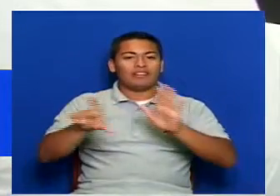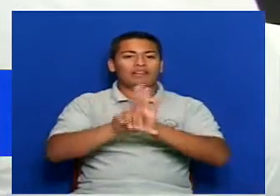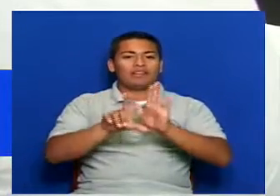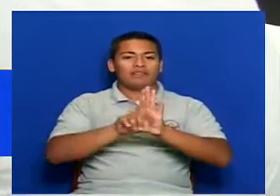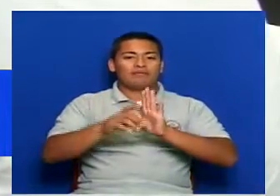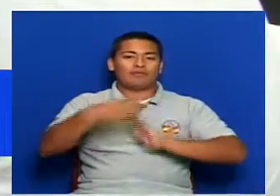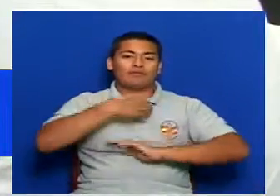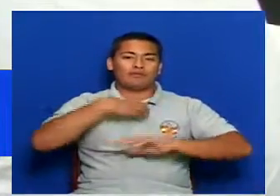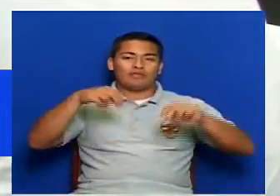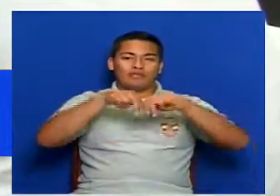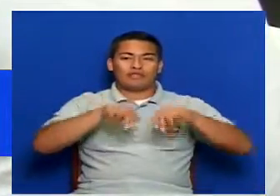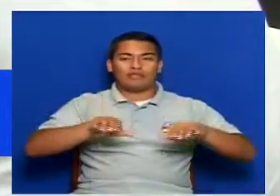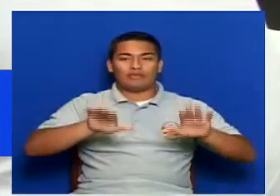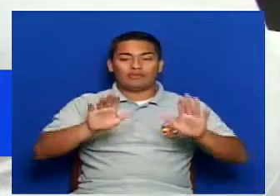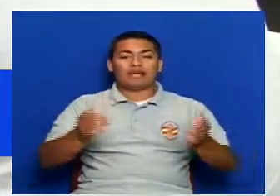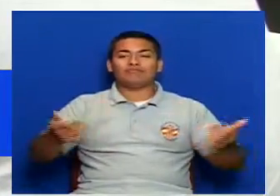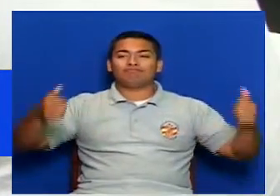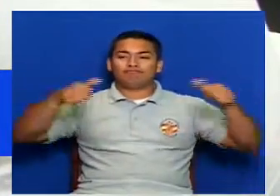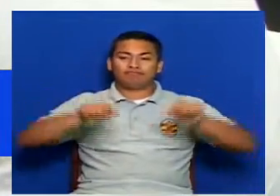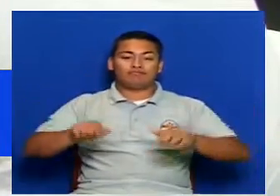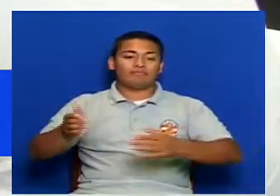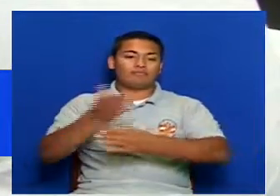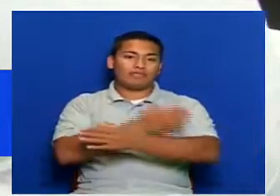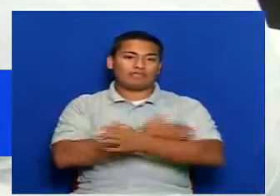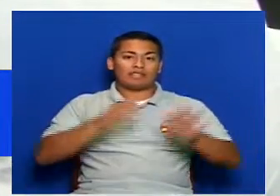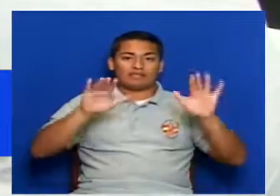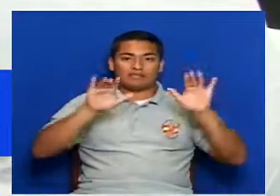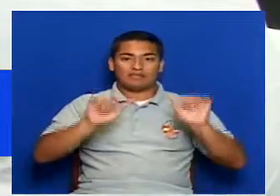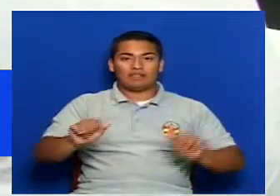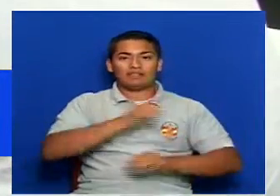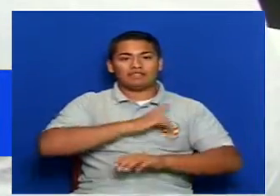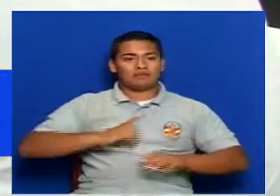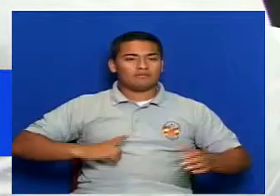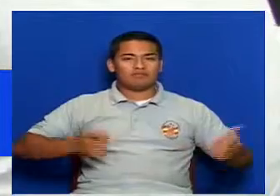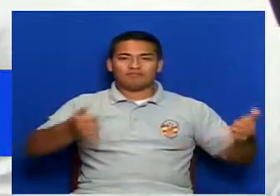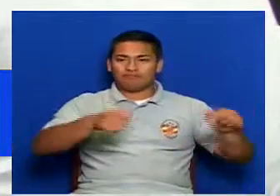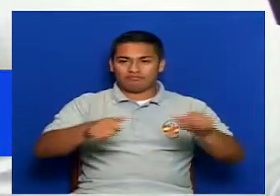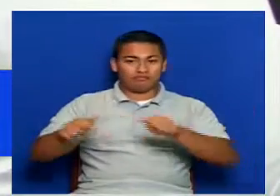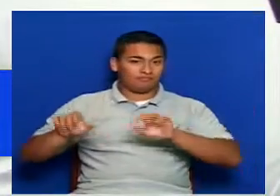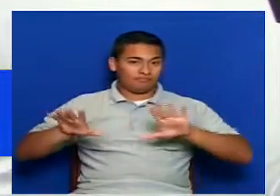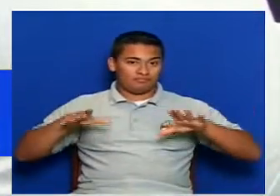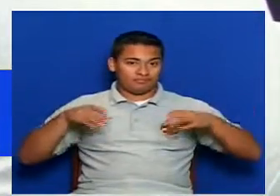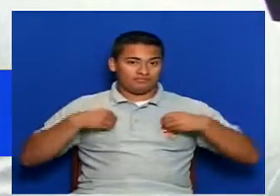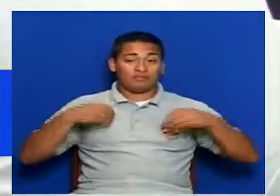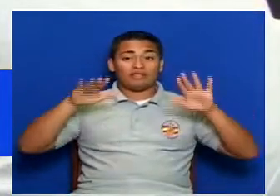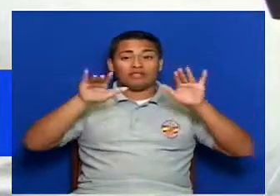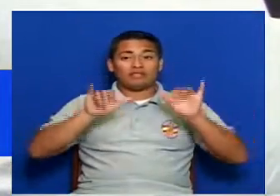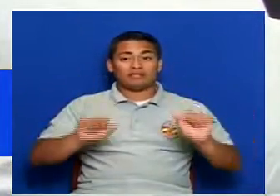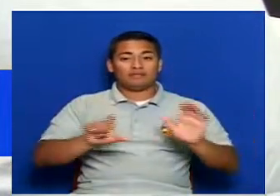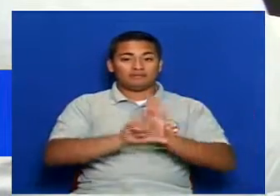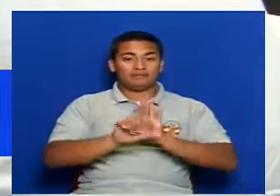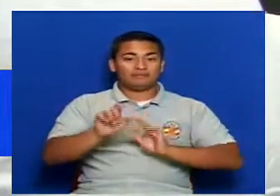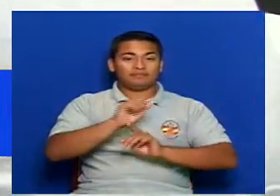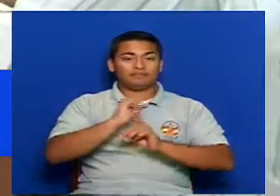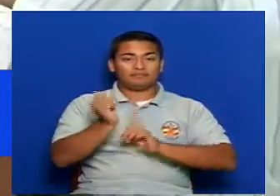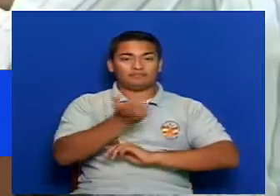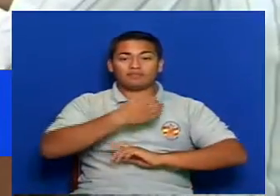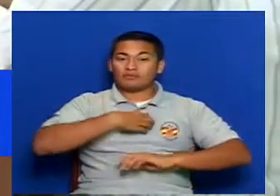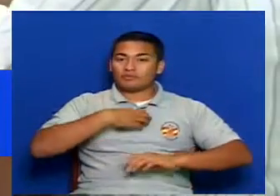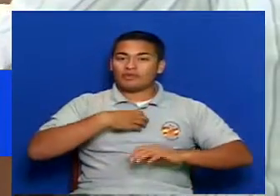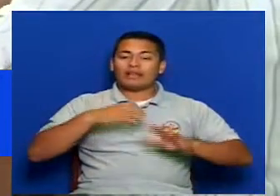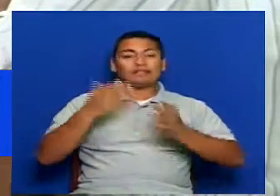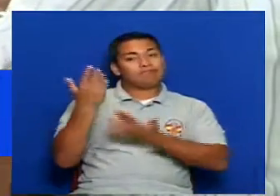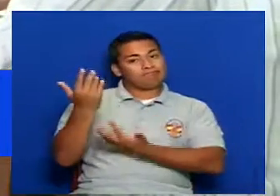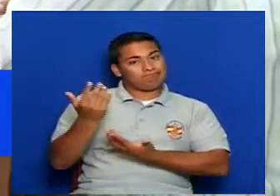consensuar y que fue aprobada en lo general ahora la ley está en asamblea y estamos a la espera